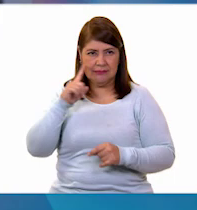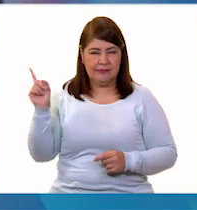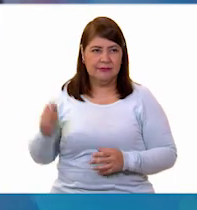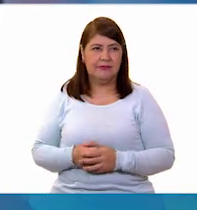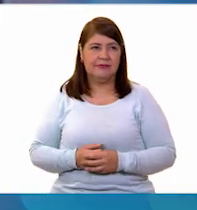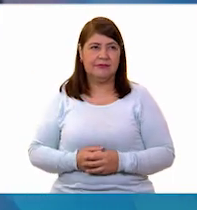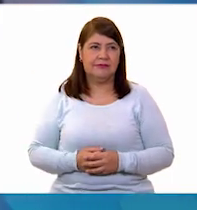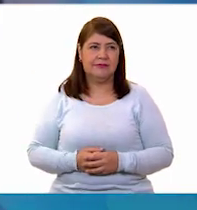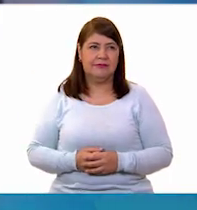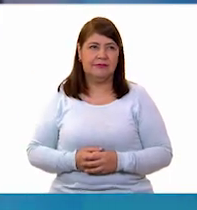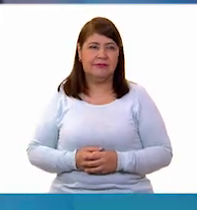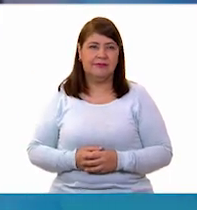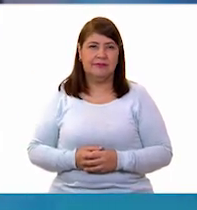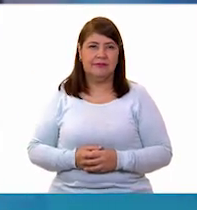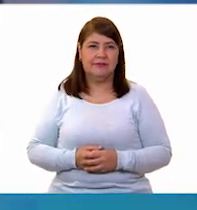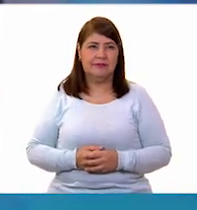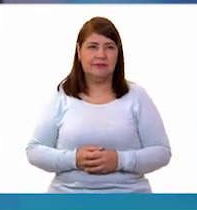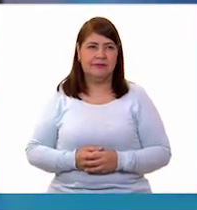Movimiento de traslación,